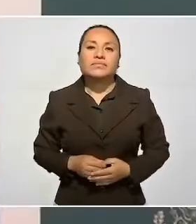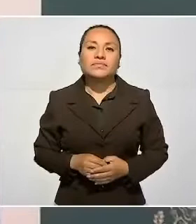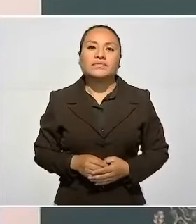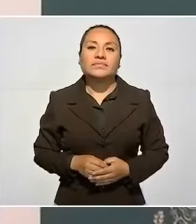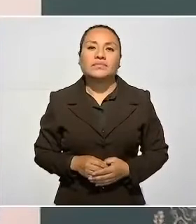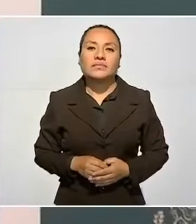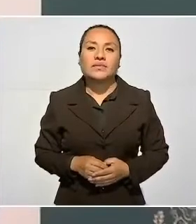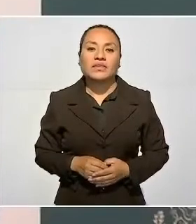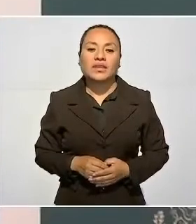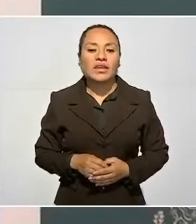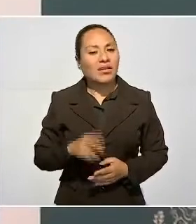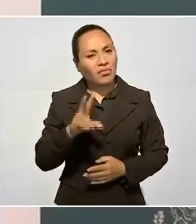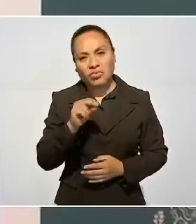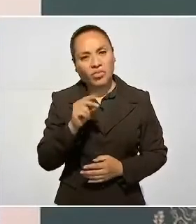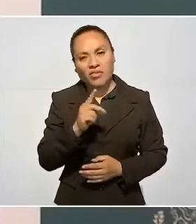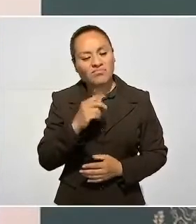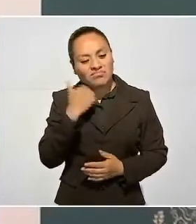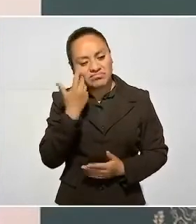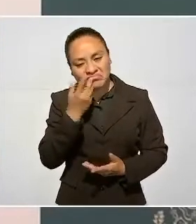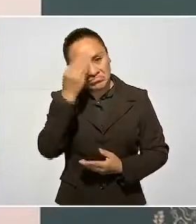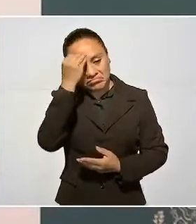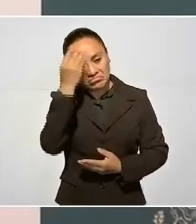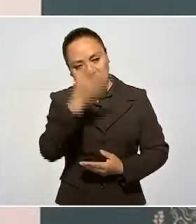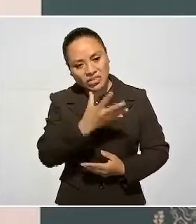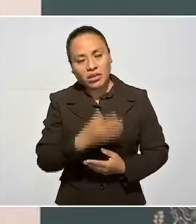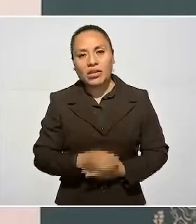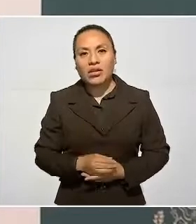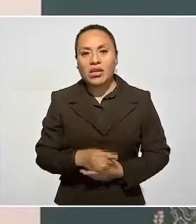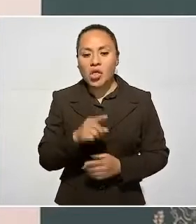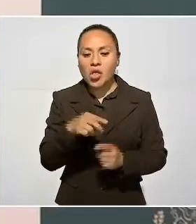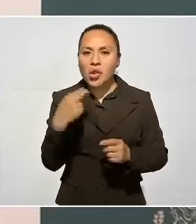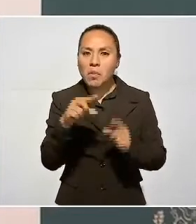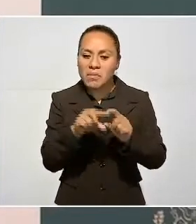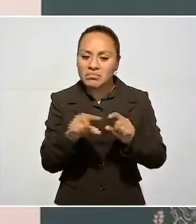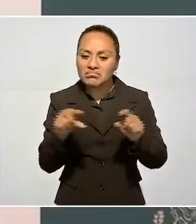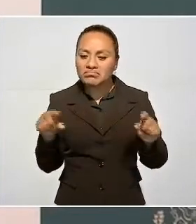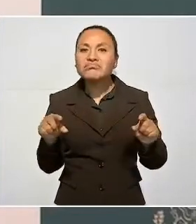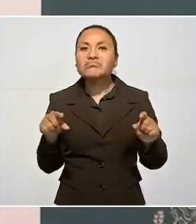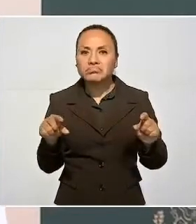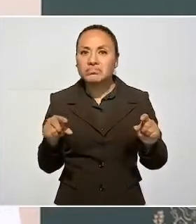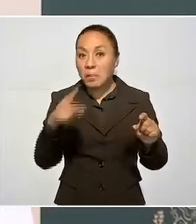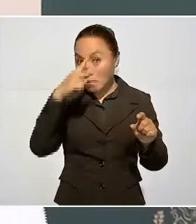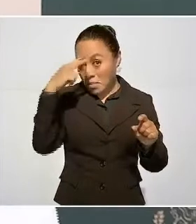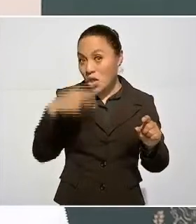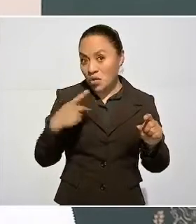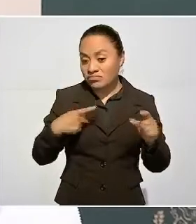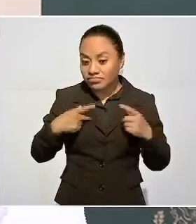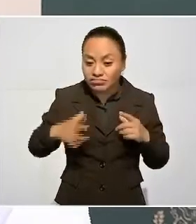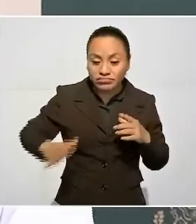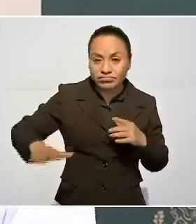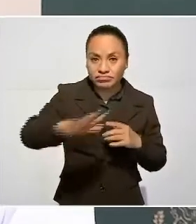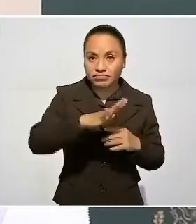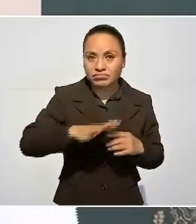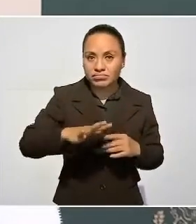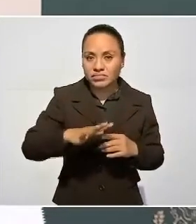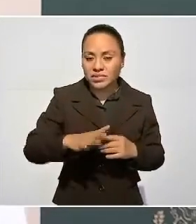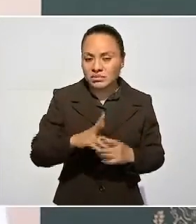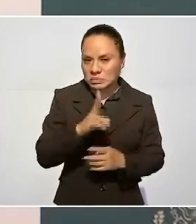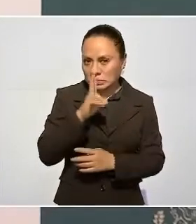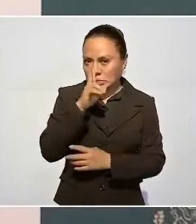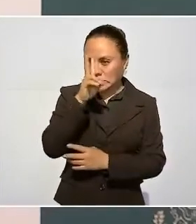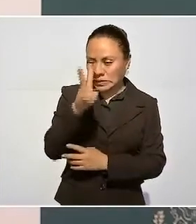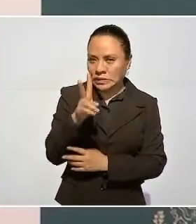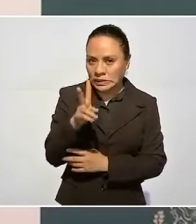ni queremos olvidar el dulce título de mexicanos, aunque la venganza y la